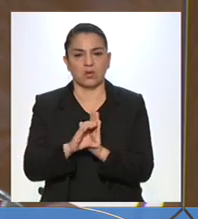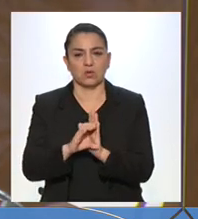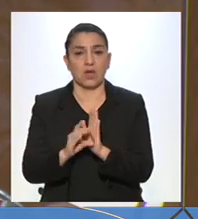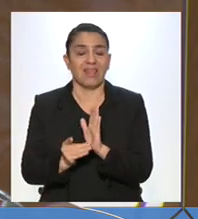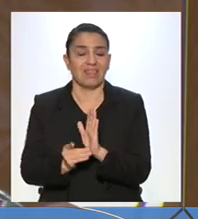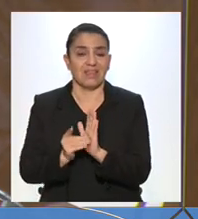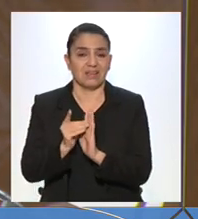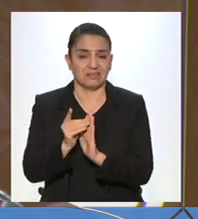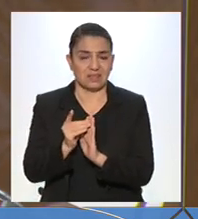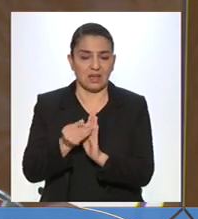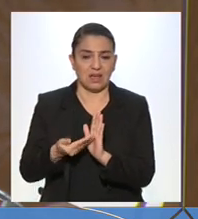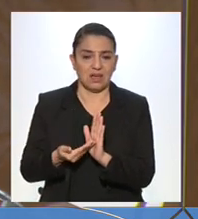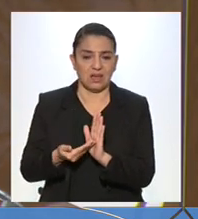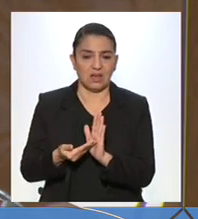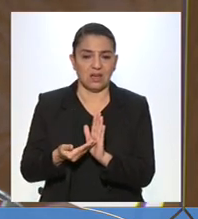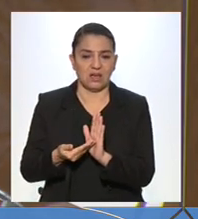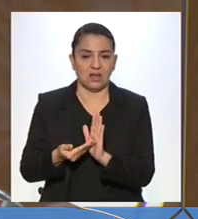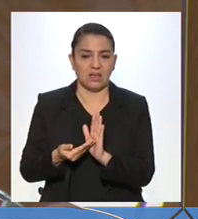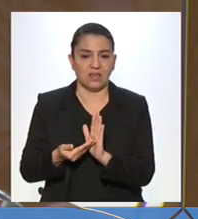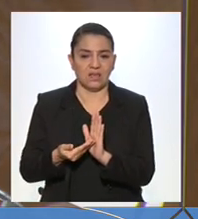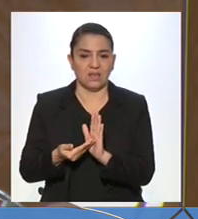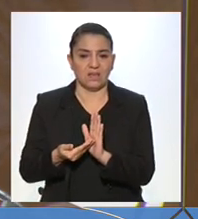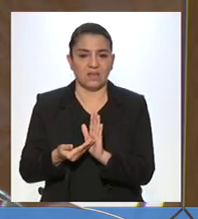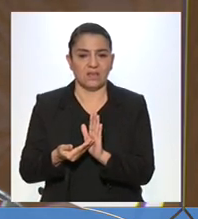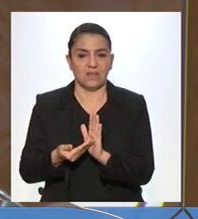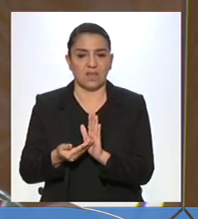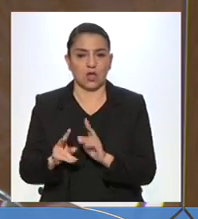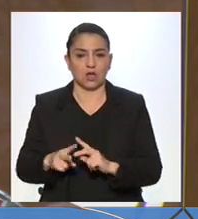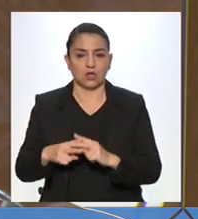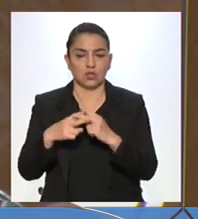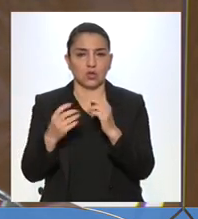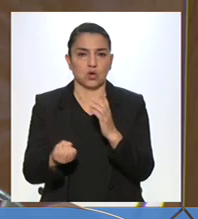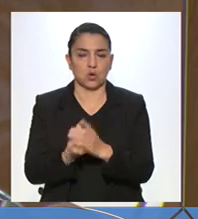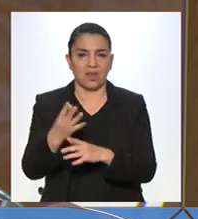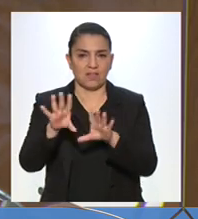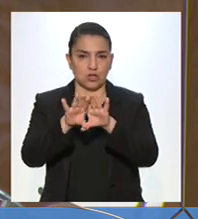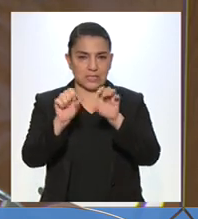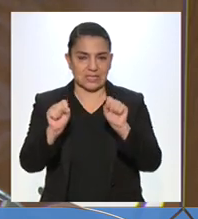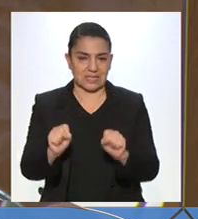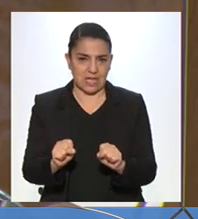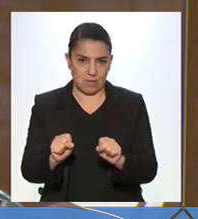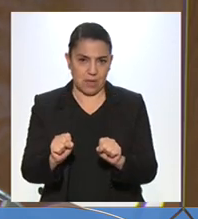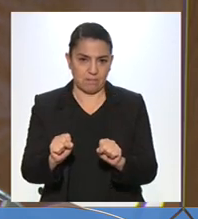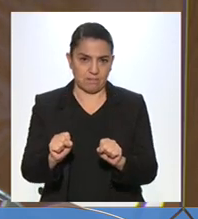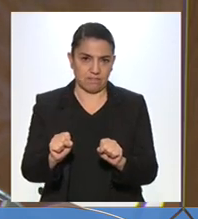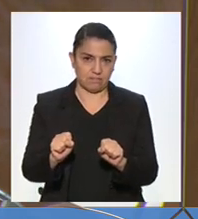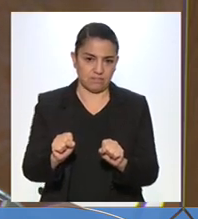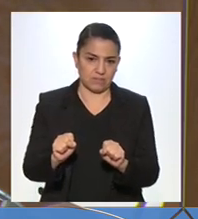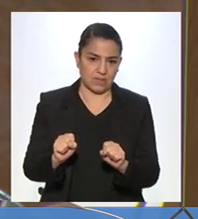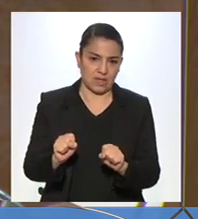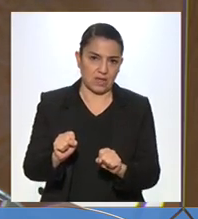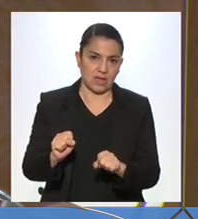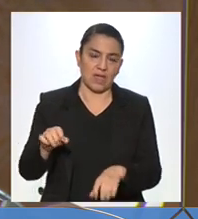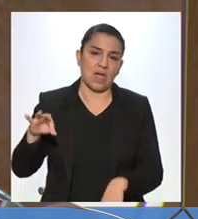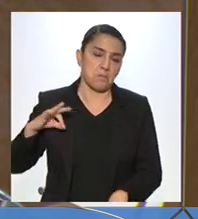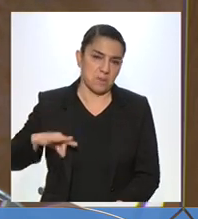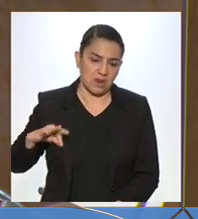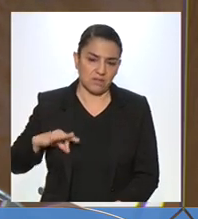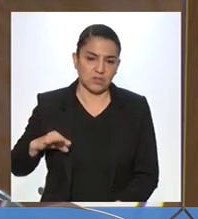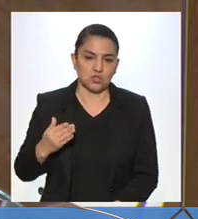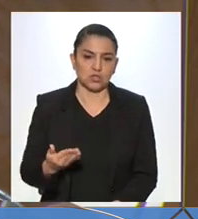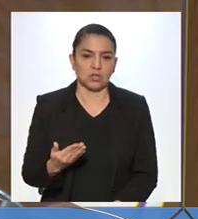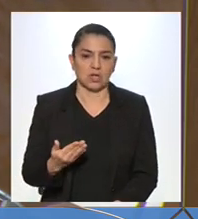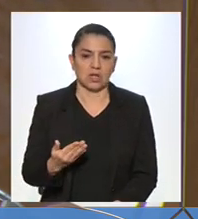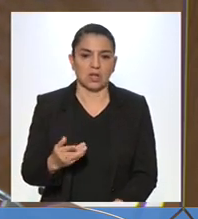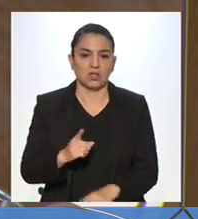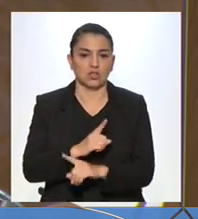desarrollo, llevar al punto de construir un nuevo sistema previsional, no lo vamos a hacer el día que la